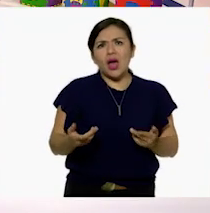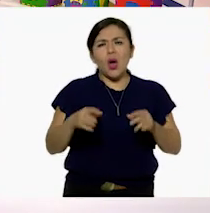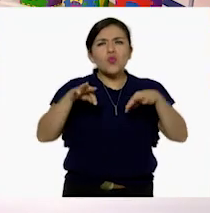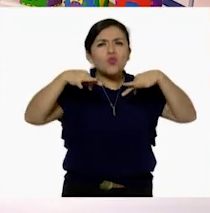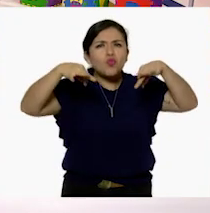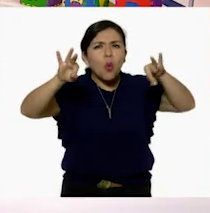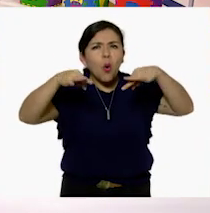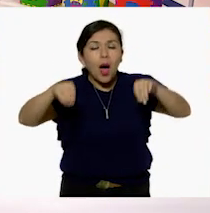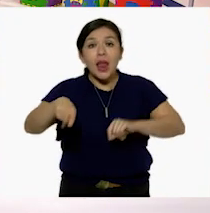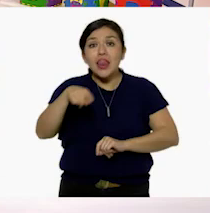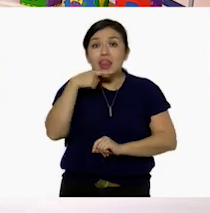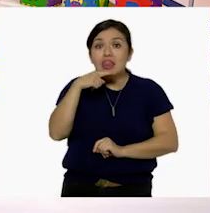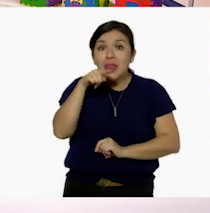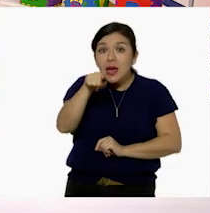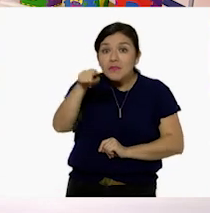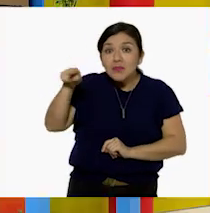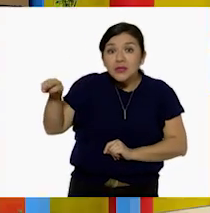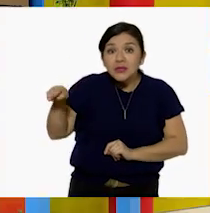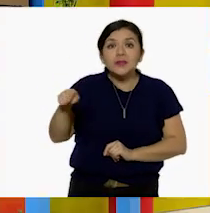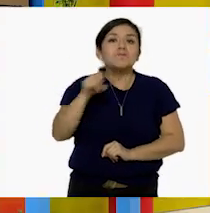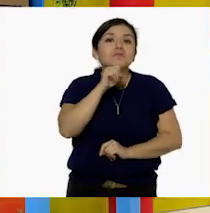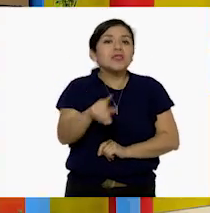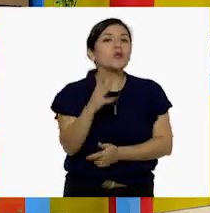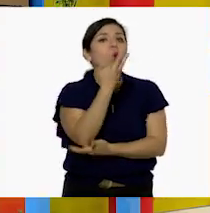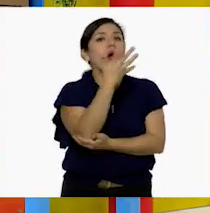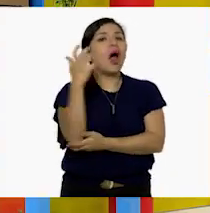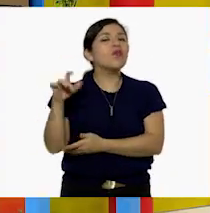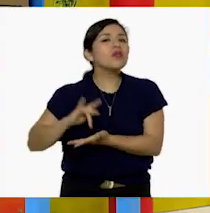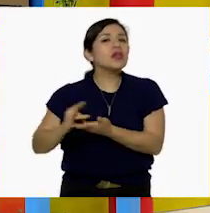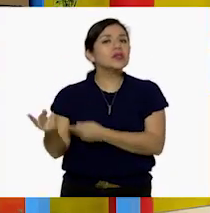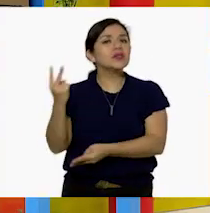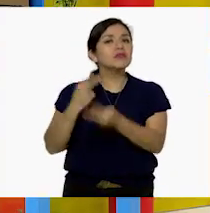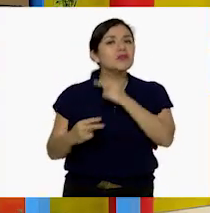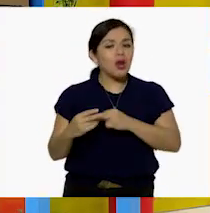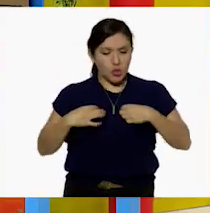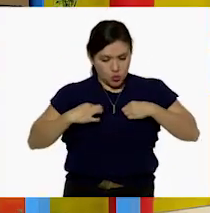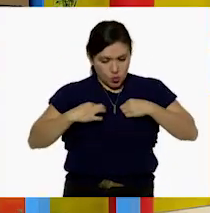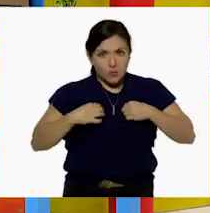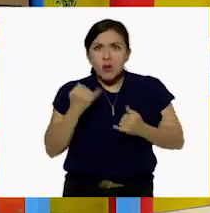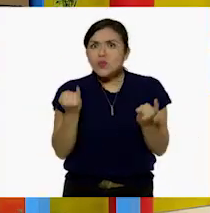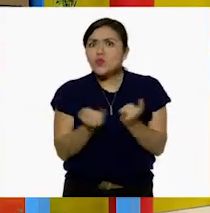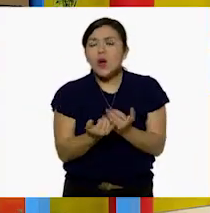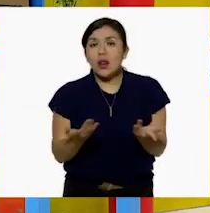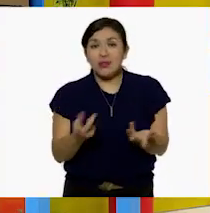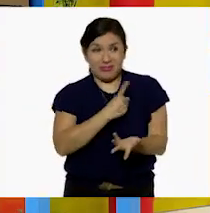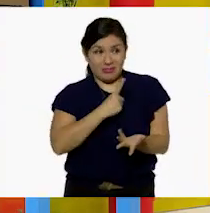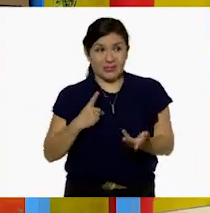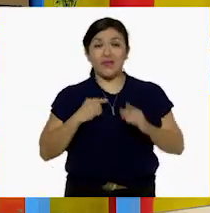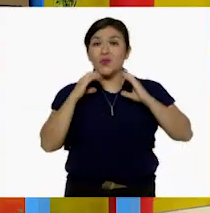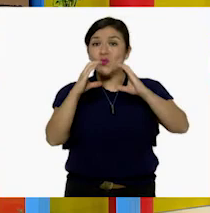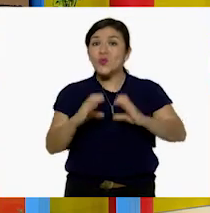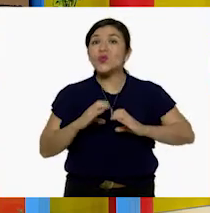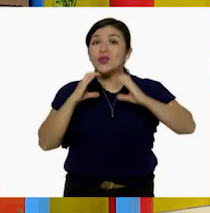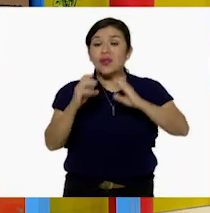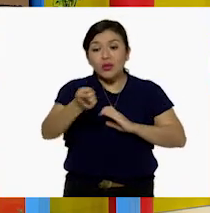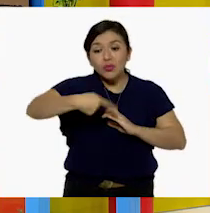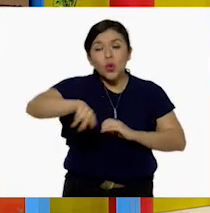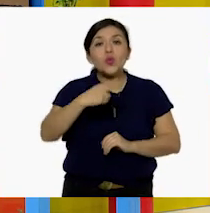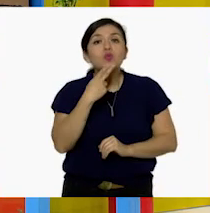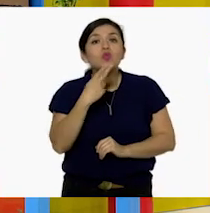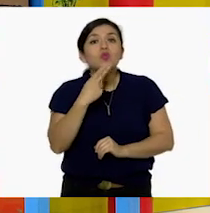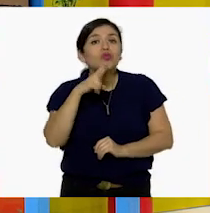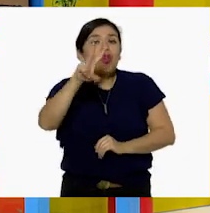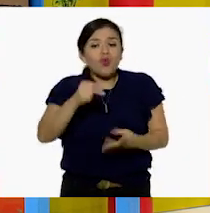hojas, el lápiz con el que estás anotando viene de los árboles, incluyendo la ropa. Entonces hay que tener mucho cuidado con todo lo que tenemos y